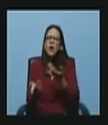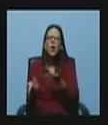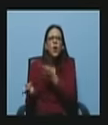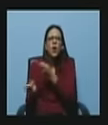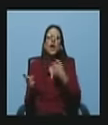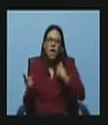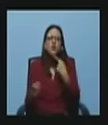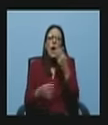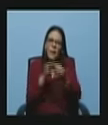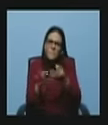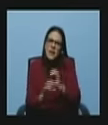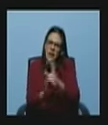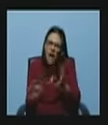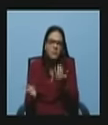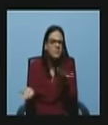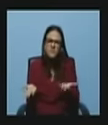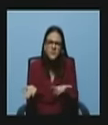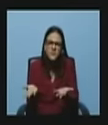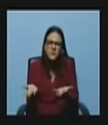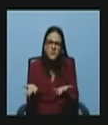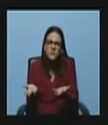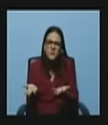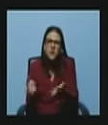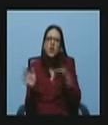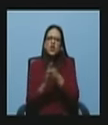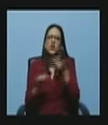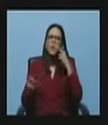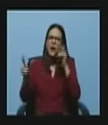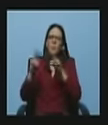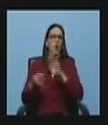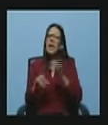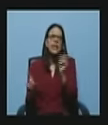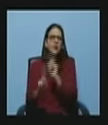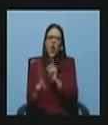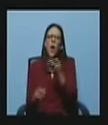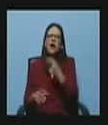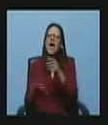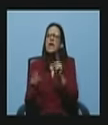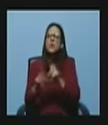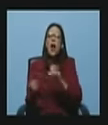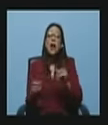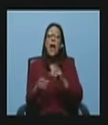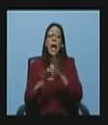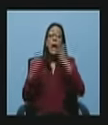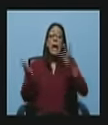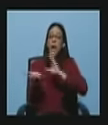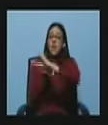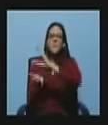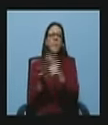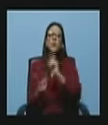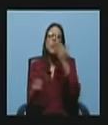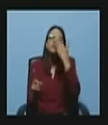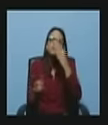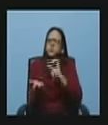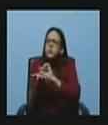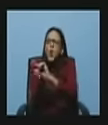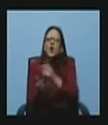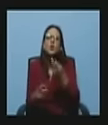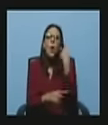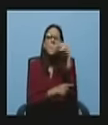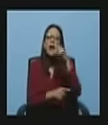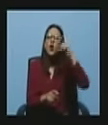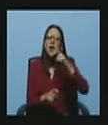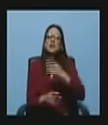estoy diciendo, que creo que es la única forma, porque es que tampoco eran grandes aportes. Si usted mira lo que se le daba a una parroquia cuando se le